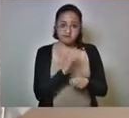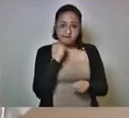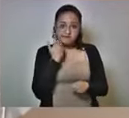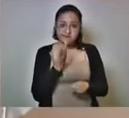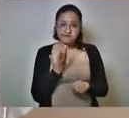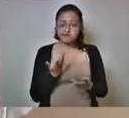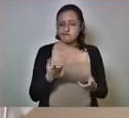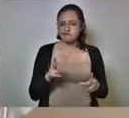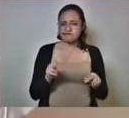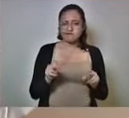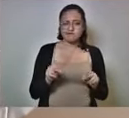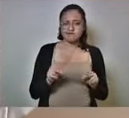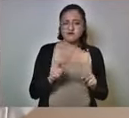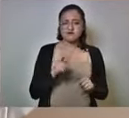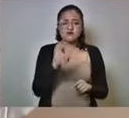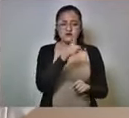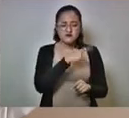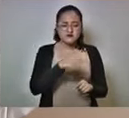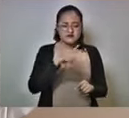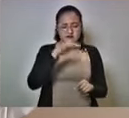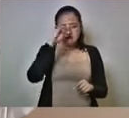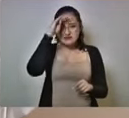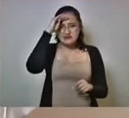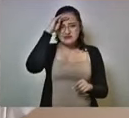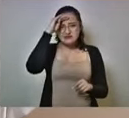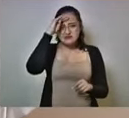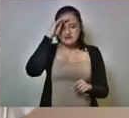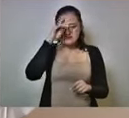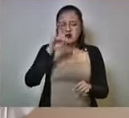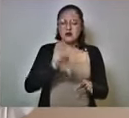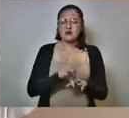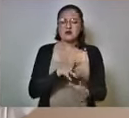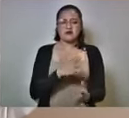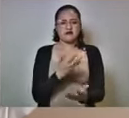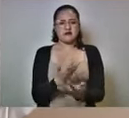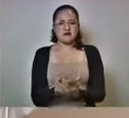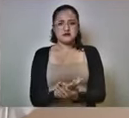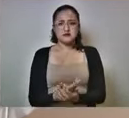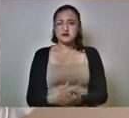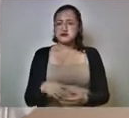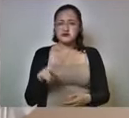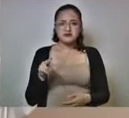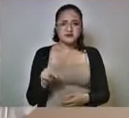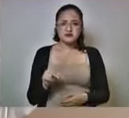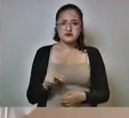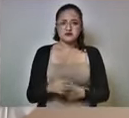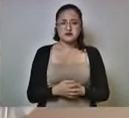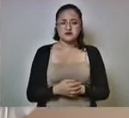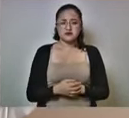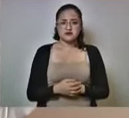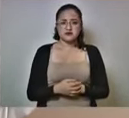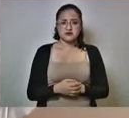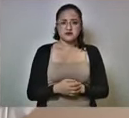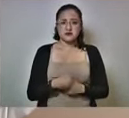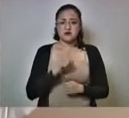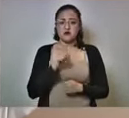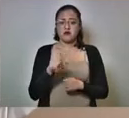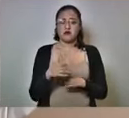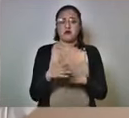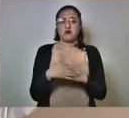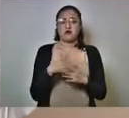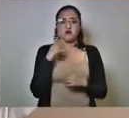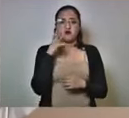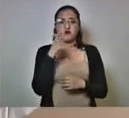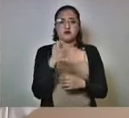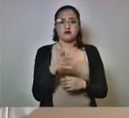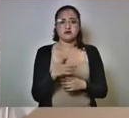tengamos conciencia que este relajamiento puede llevarnos a que